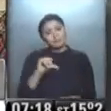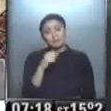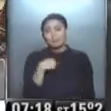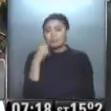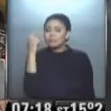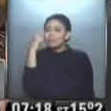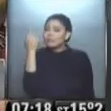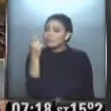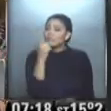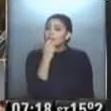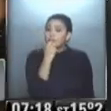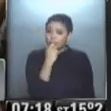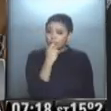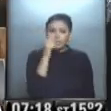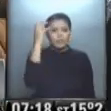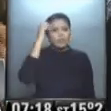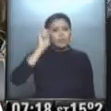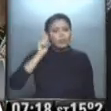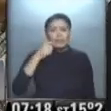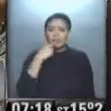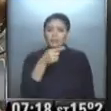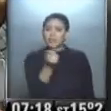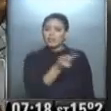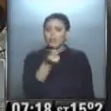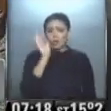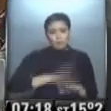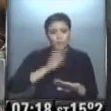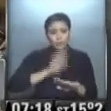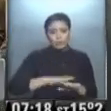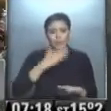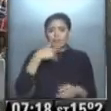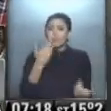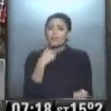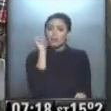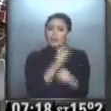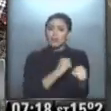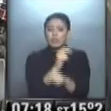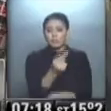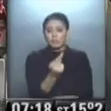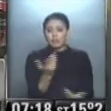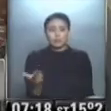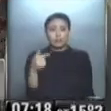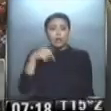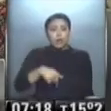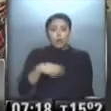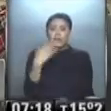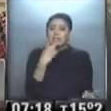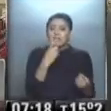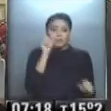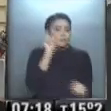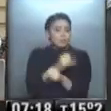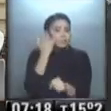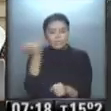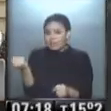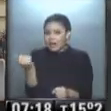creo que si es como los jueces dijeron que ellos son los culpables y le dan cadena perpetua ya partir de hoy tendrían que ir presos